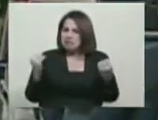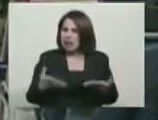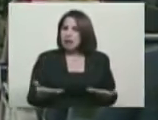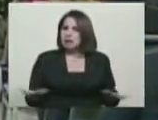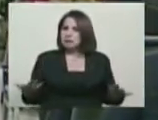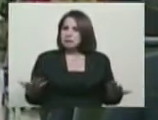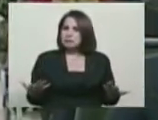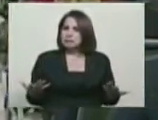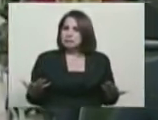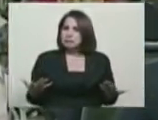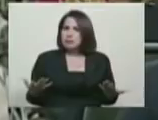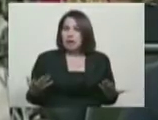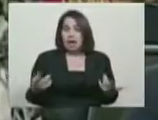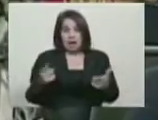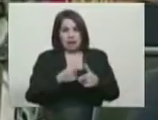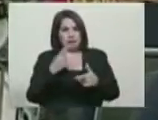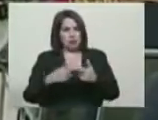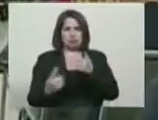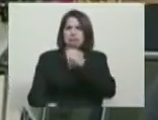Así que es muy mezquino